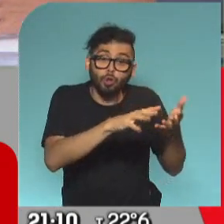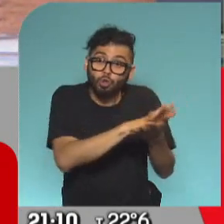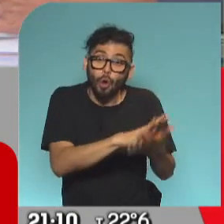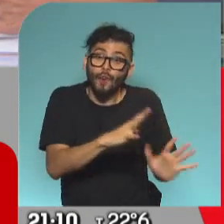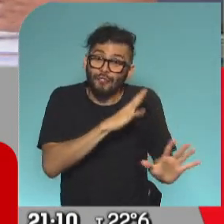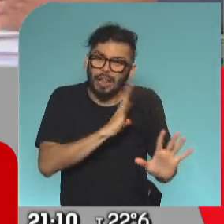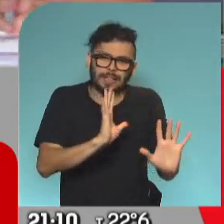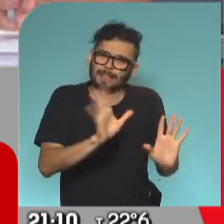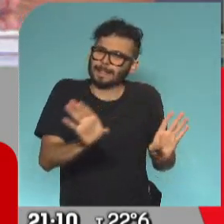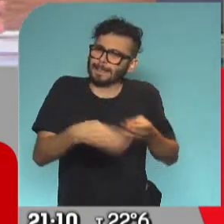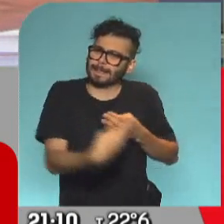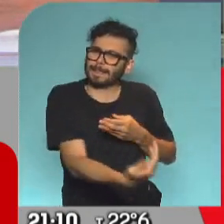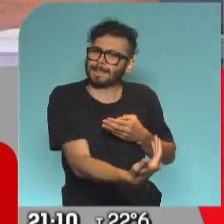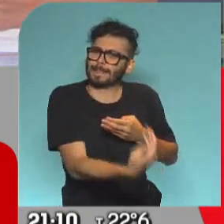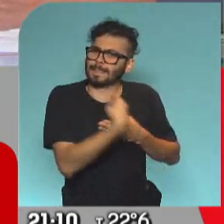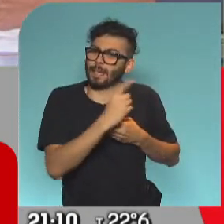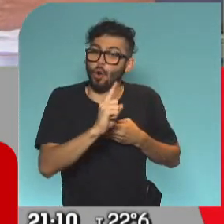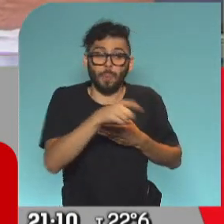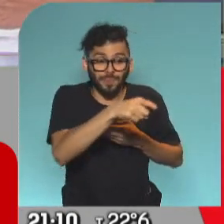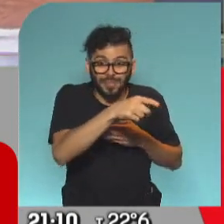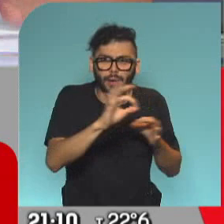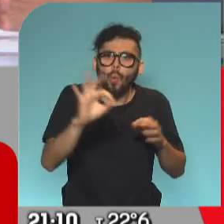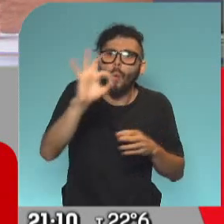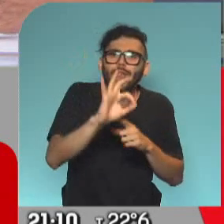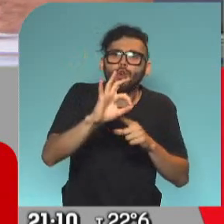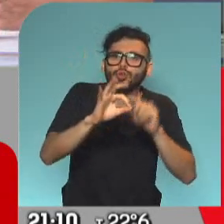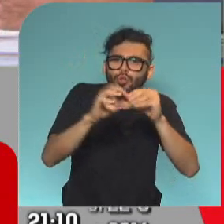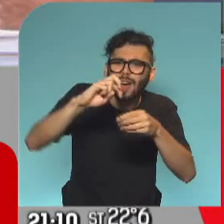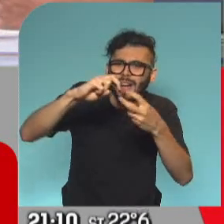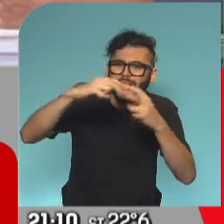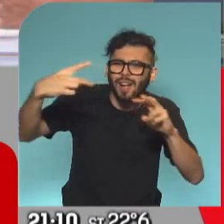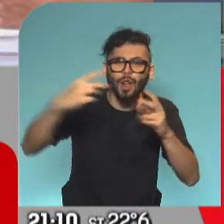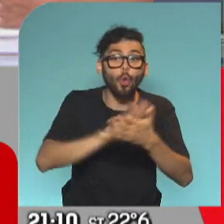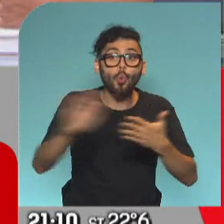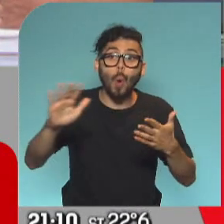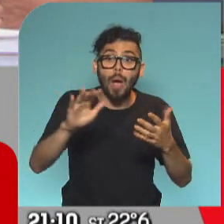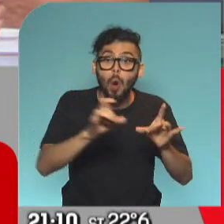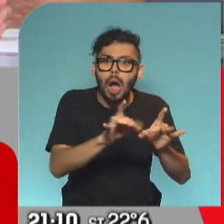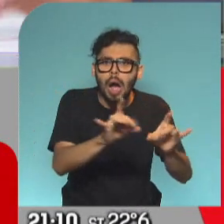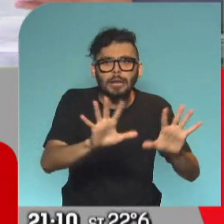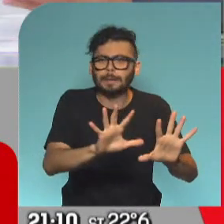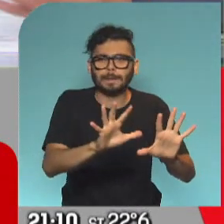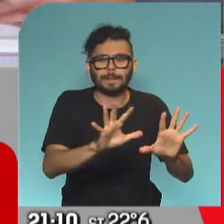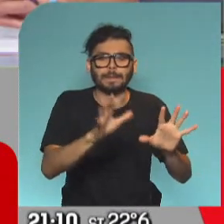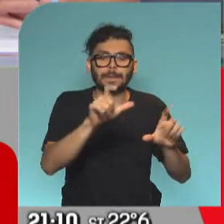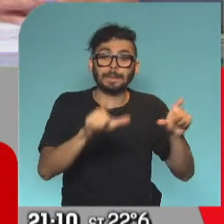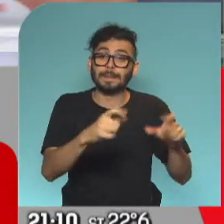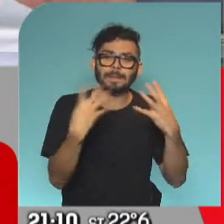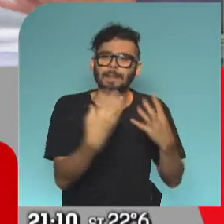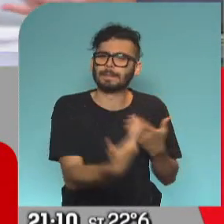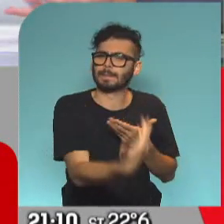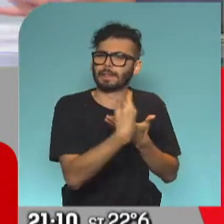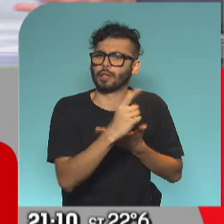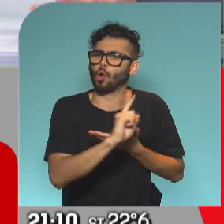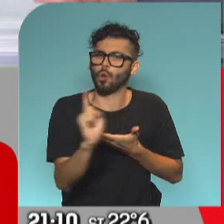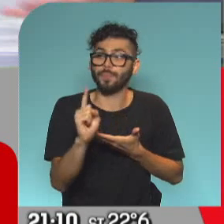con esta situación de la nueva cepa del coronavirus, esperamos que no vengan británicos a nuestro territorio. En un contexto